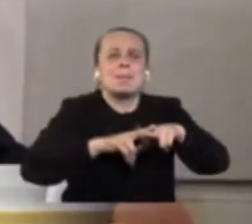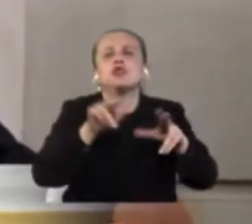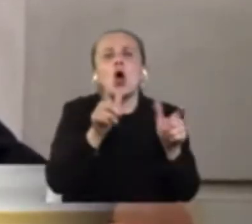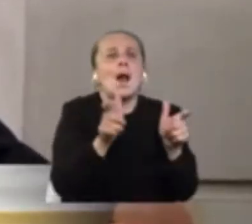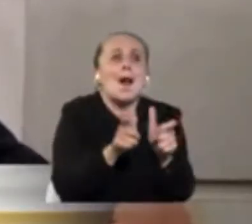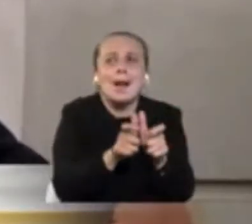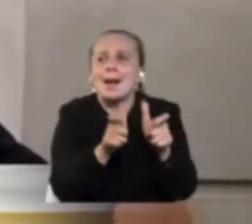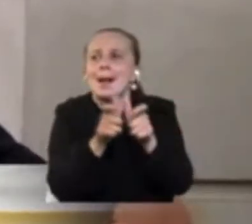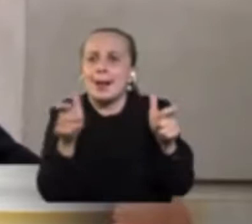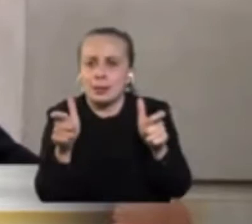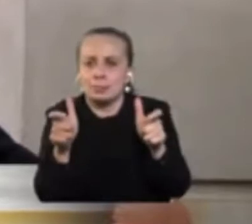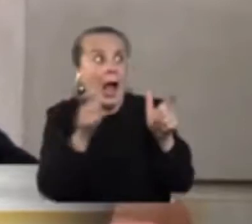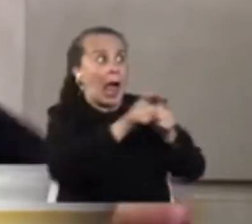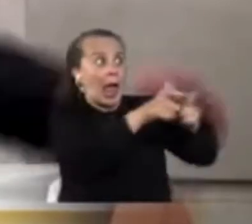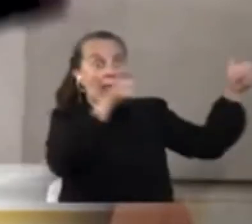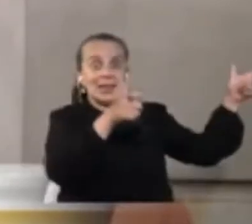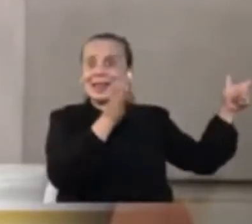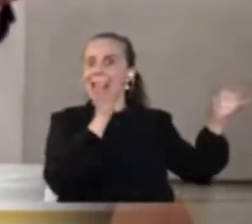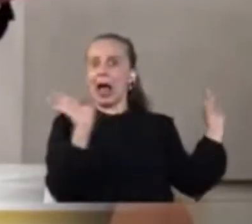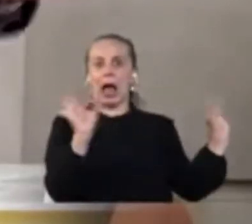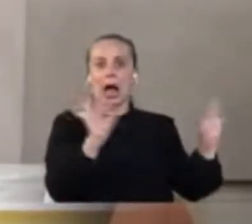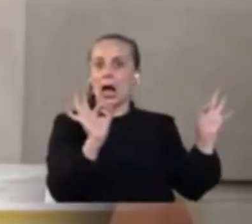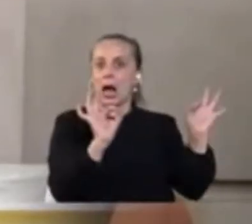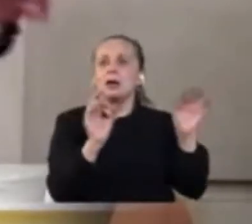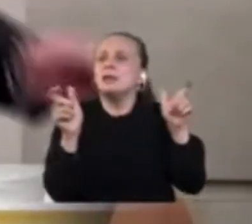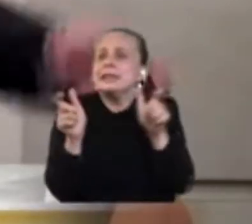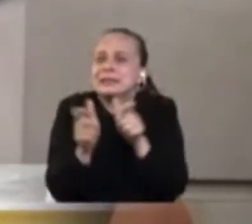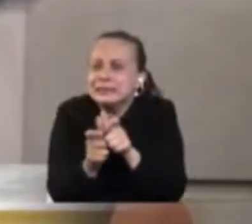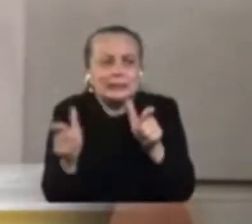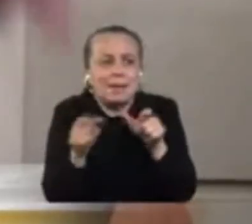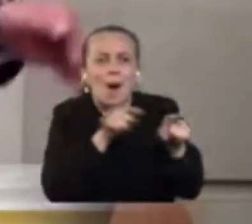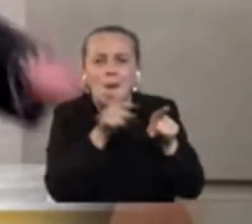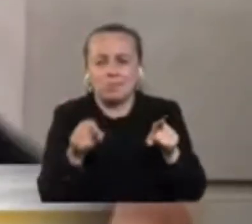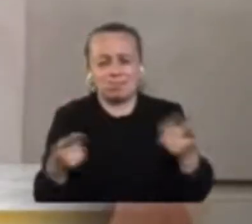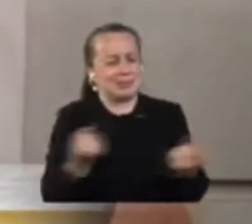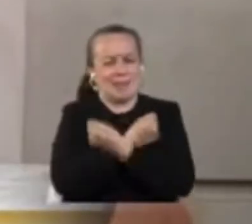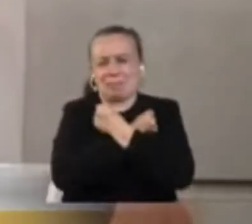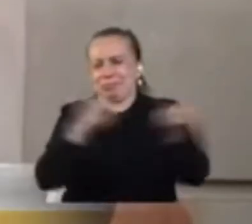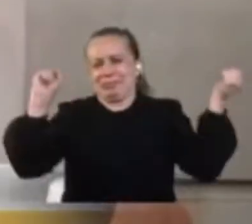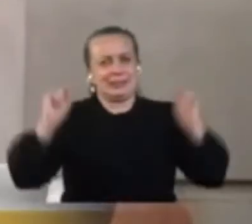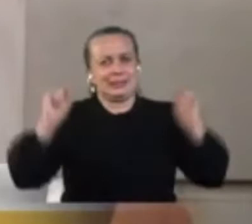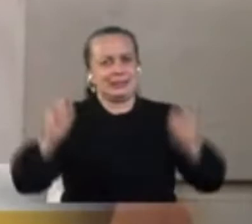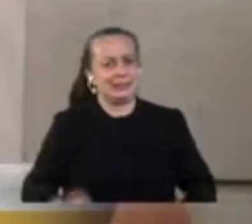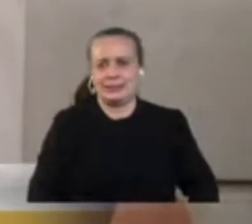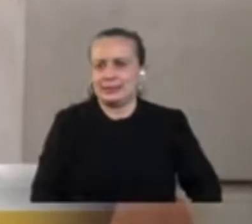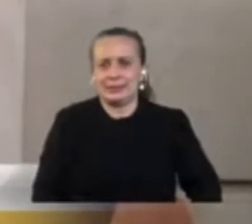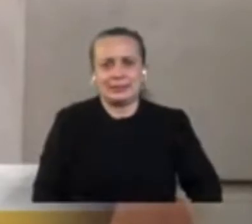mediana fundamentalmente. Un absoluto contrasentido, un absurdo.